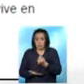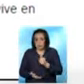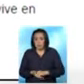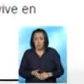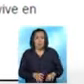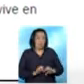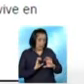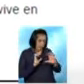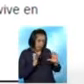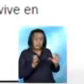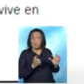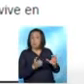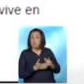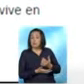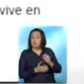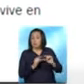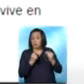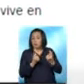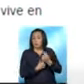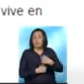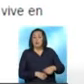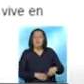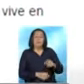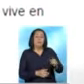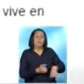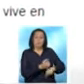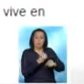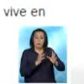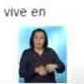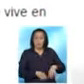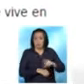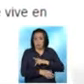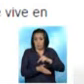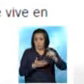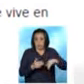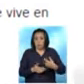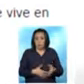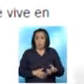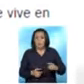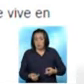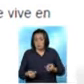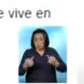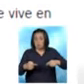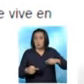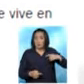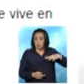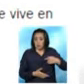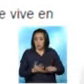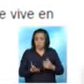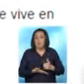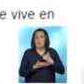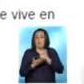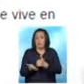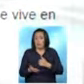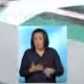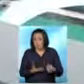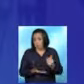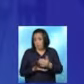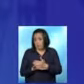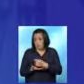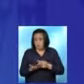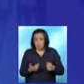agremiación de futbolistas profesionales viene coordinando con su similar de Chile para organizar un encuentro a beneficio de los damnificados.